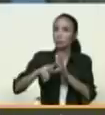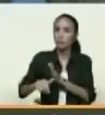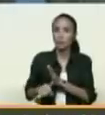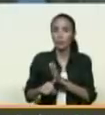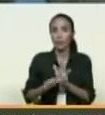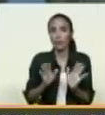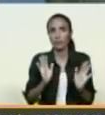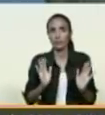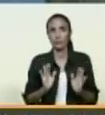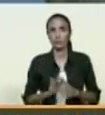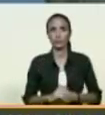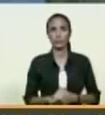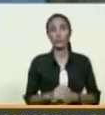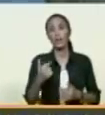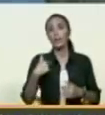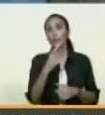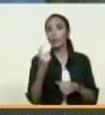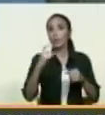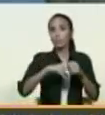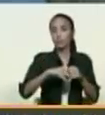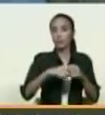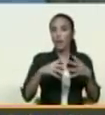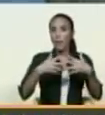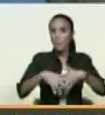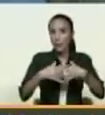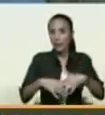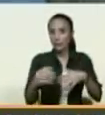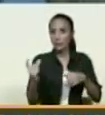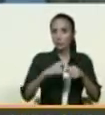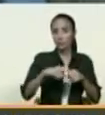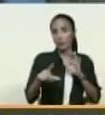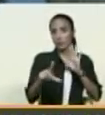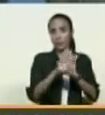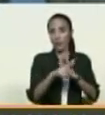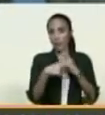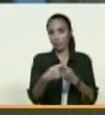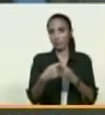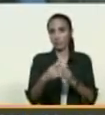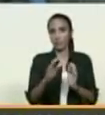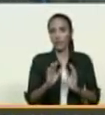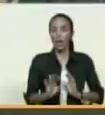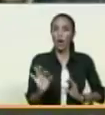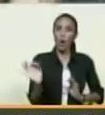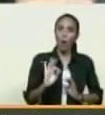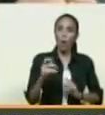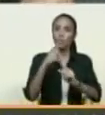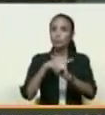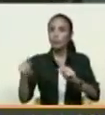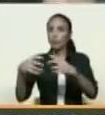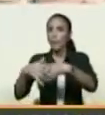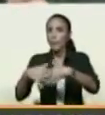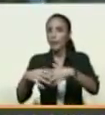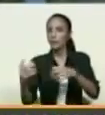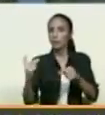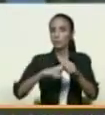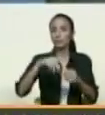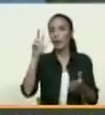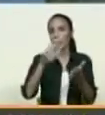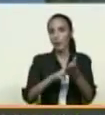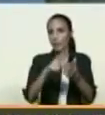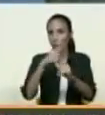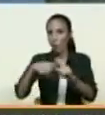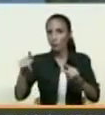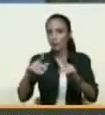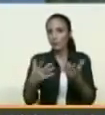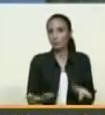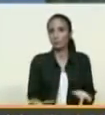usted es del lobby de tal industria y le paga, se aprueba una ley. Y si usted es del lobby de otra industria y le paga, se aprueba la otra. O se